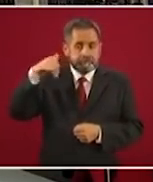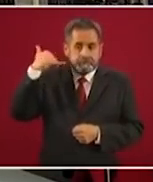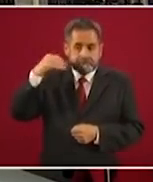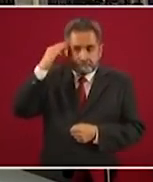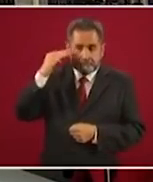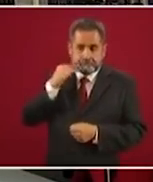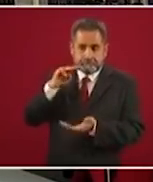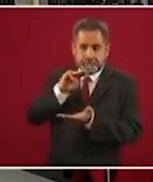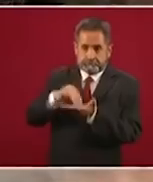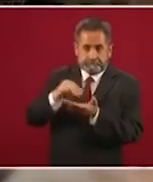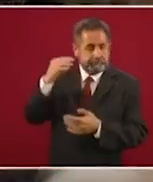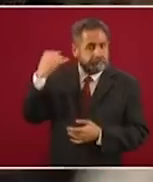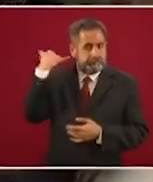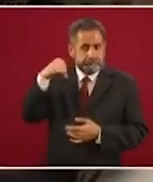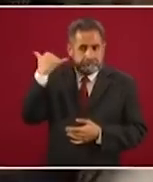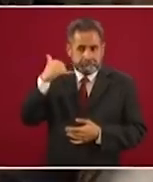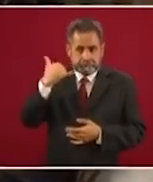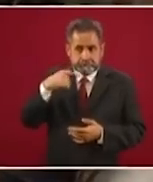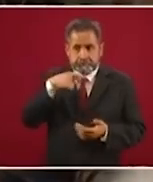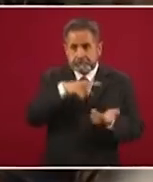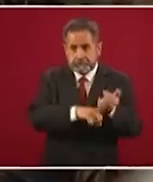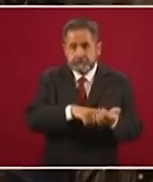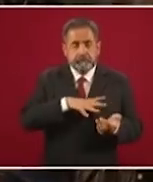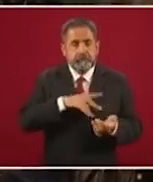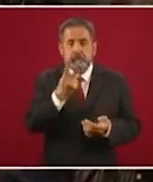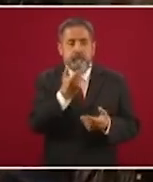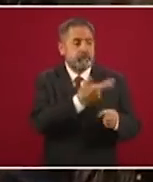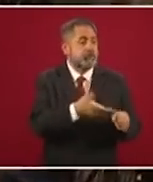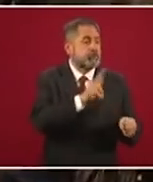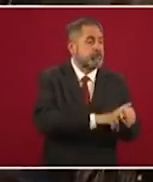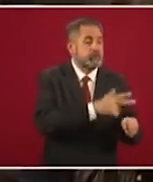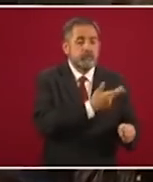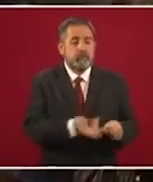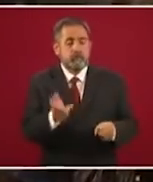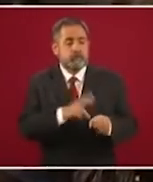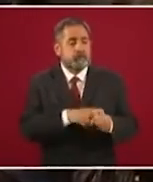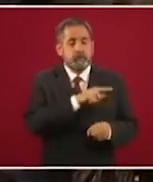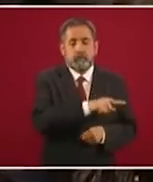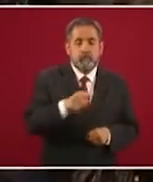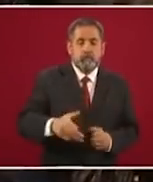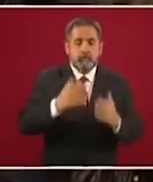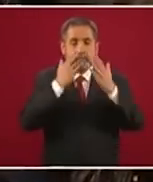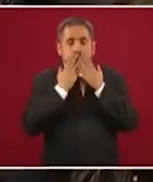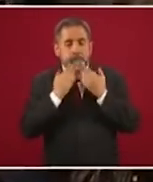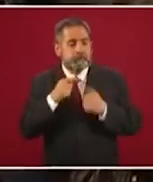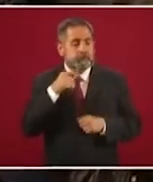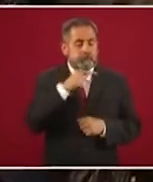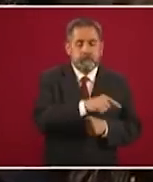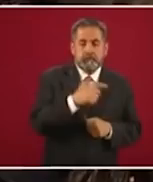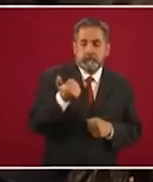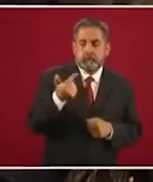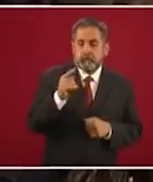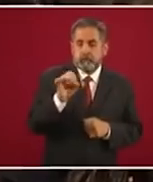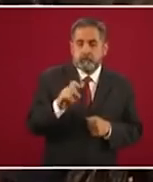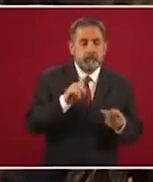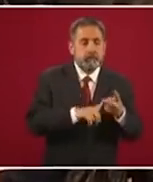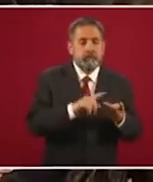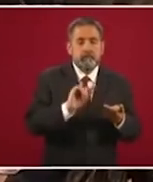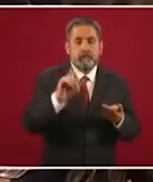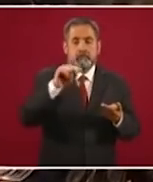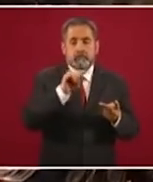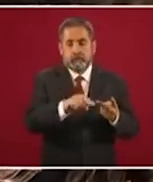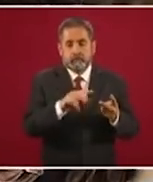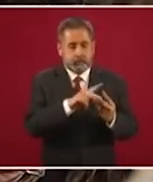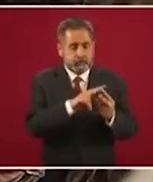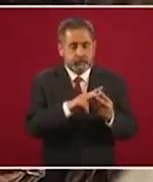mamás de dos hospitales que dicen que falta medicamento en el Agustín Orán y en la Unidad Médica de Alta Especialidad